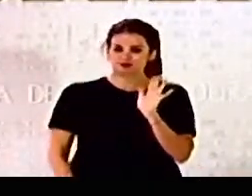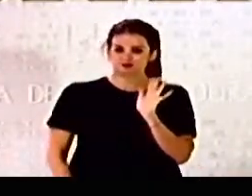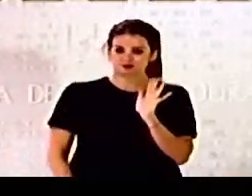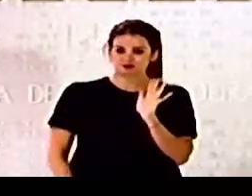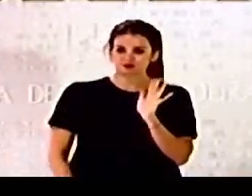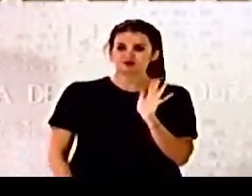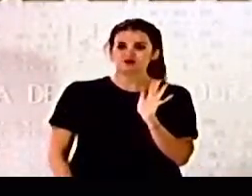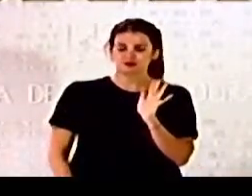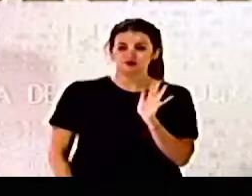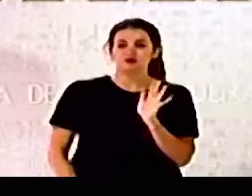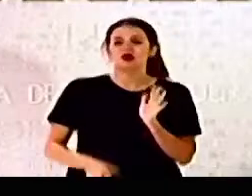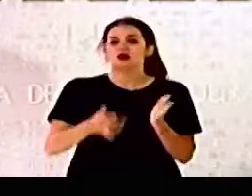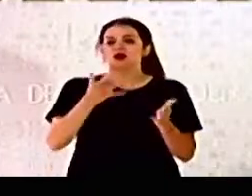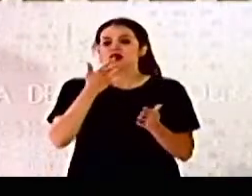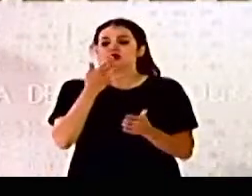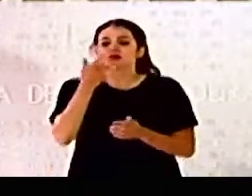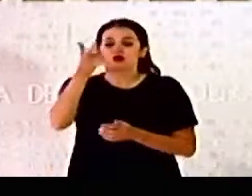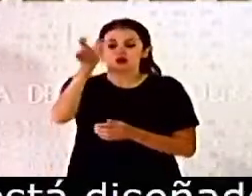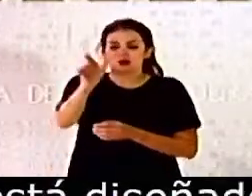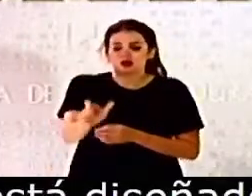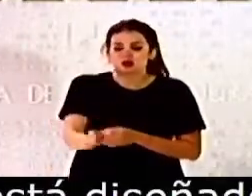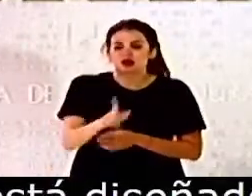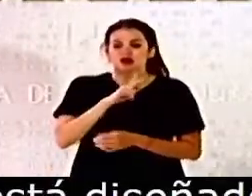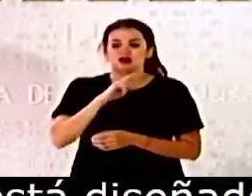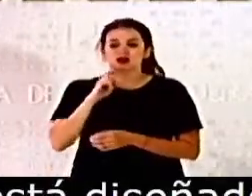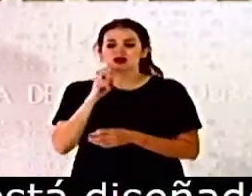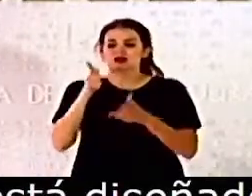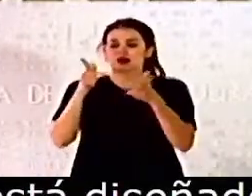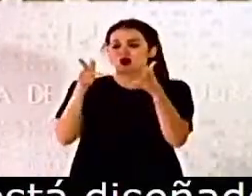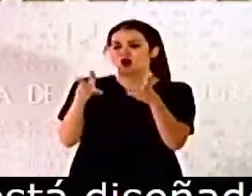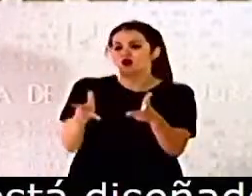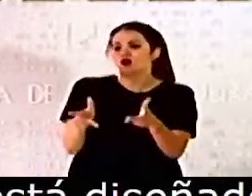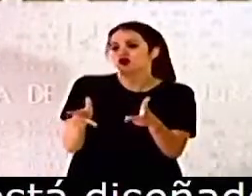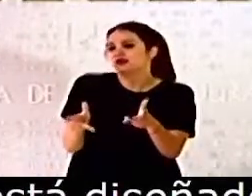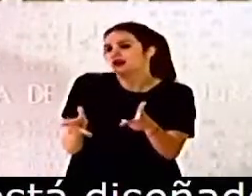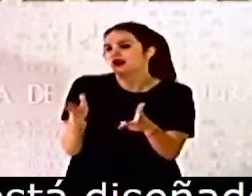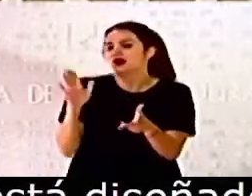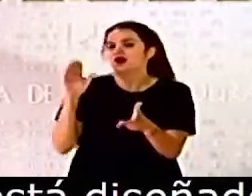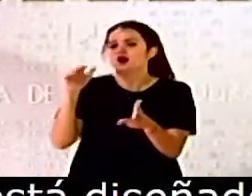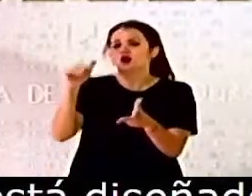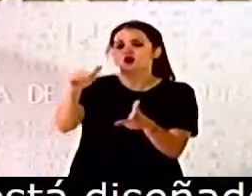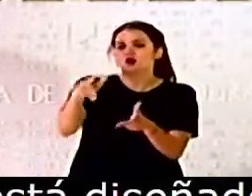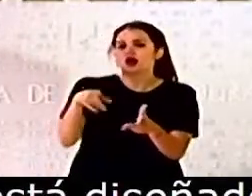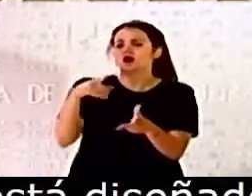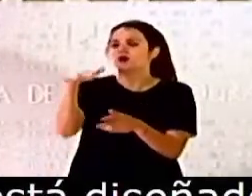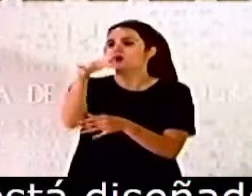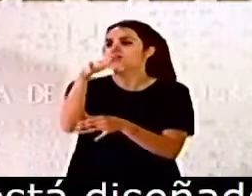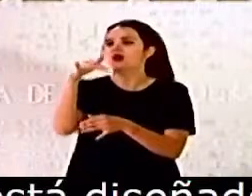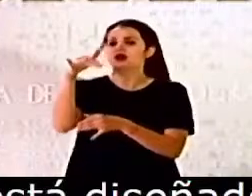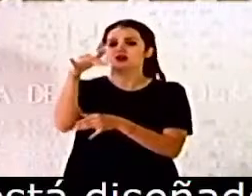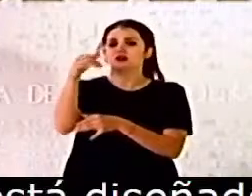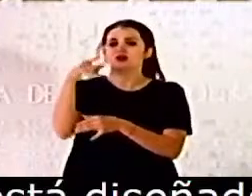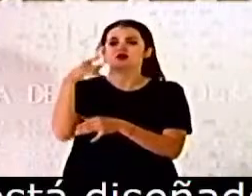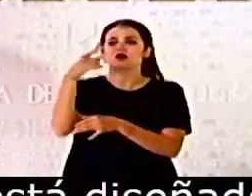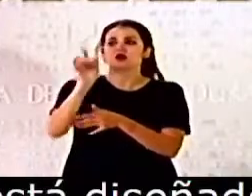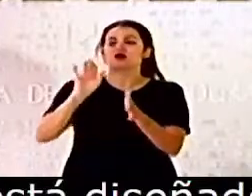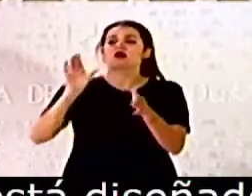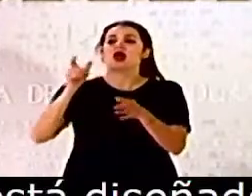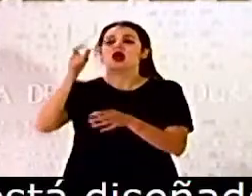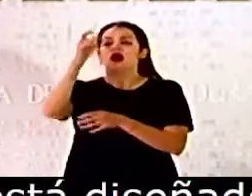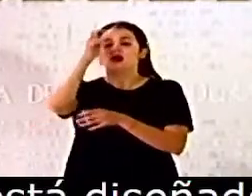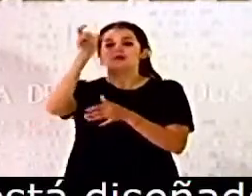Pero, lógicamente, si hay alguien que tiene una reserva en un hotel rural que está localizado en una localidad de las que están